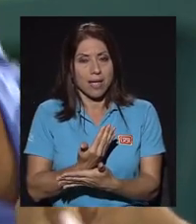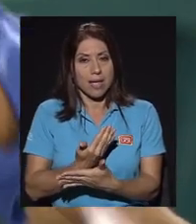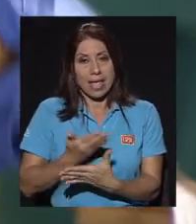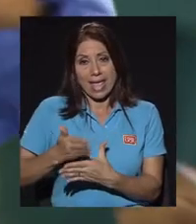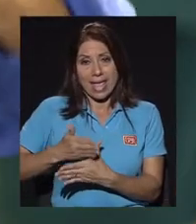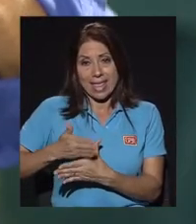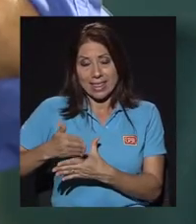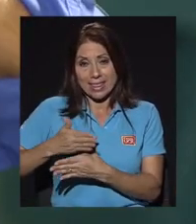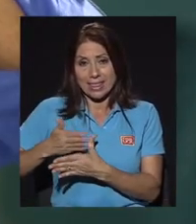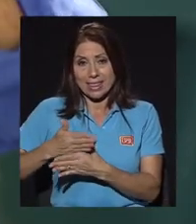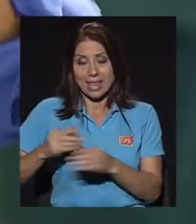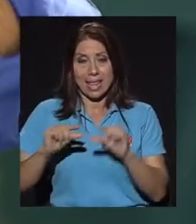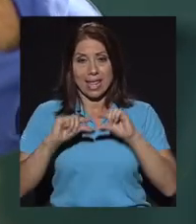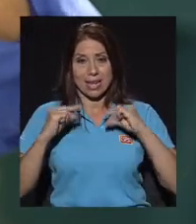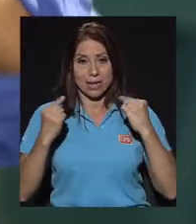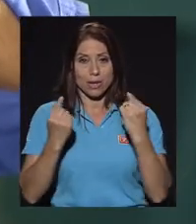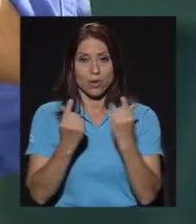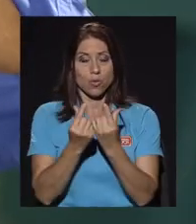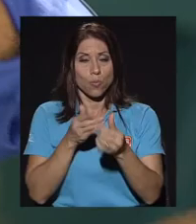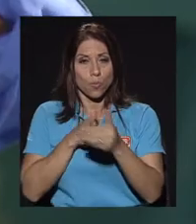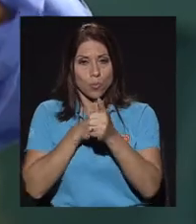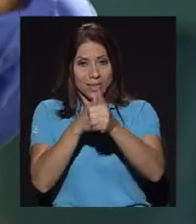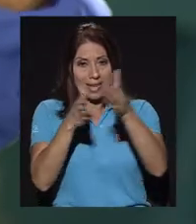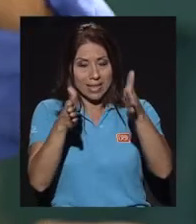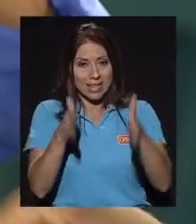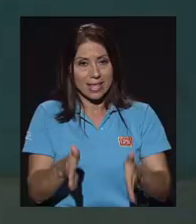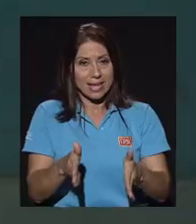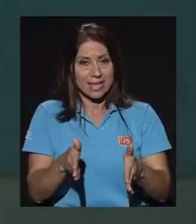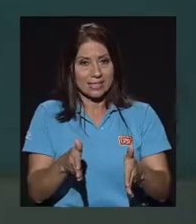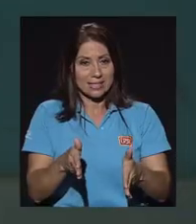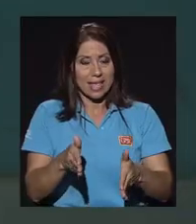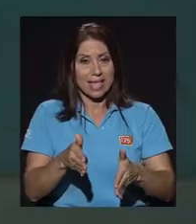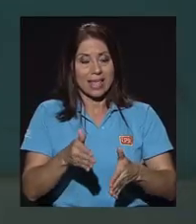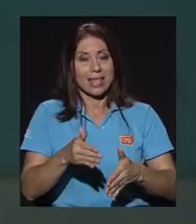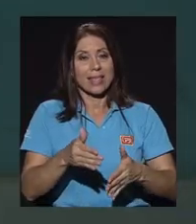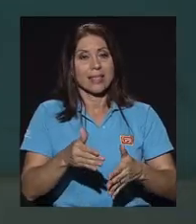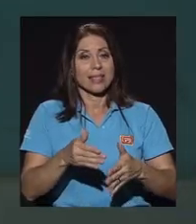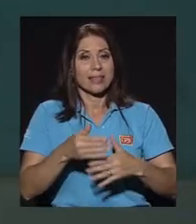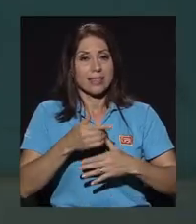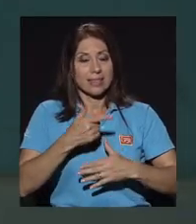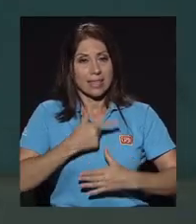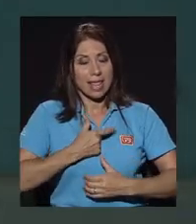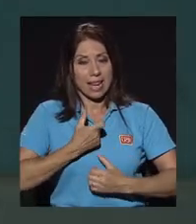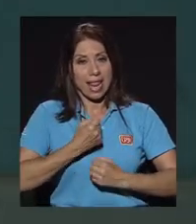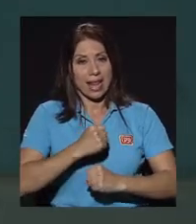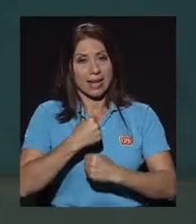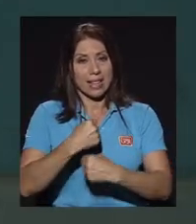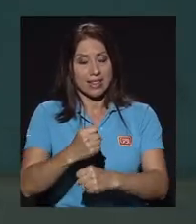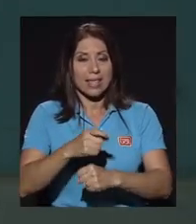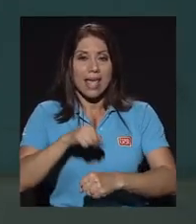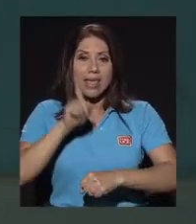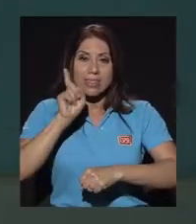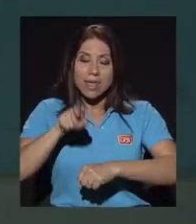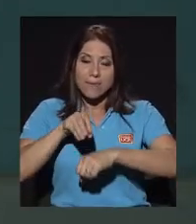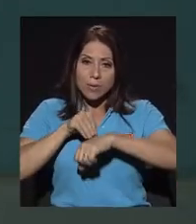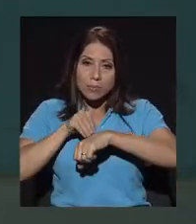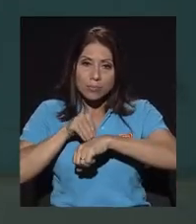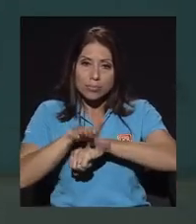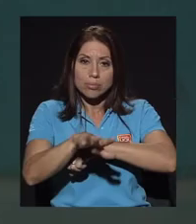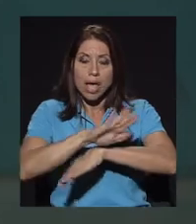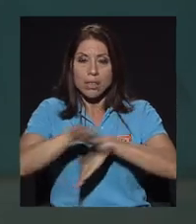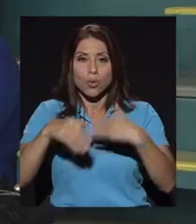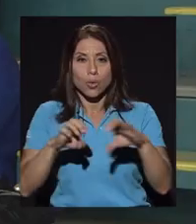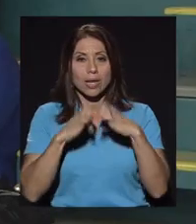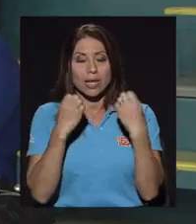entre el grupo de líderes de la alcaldía han de imbuir a todo el